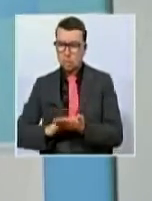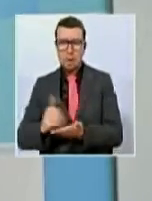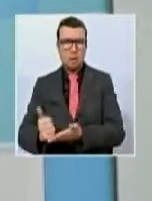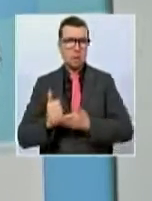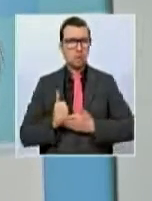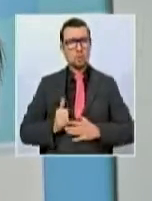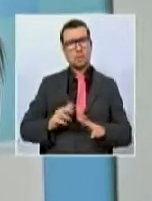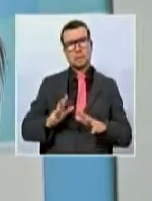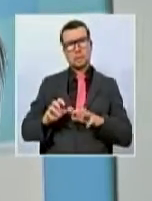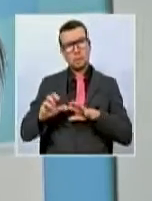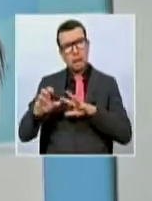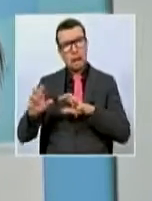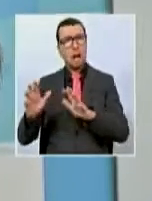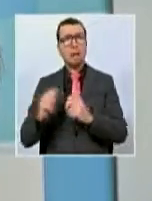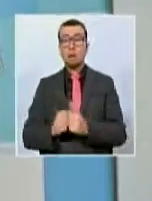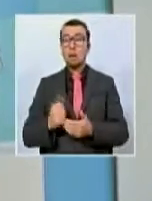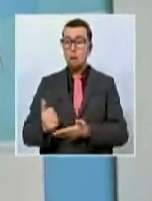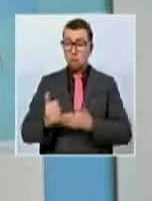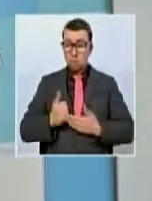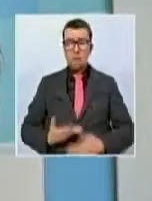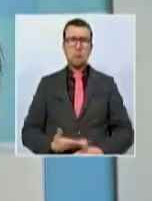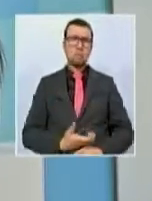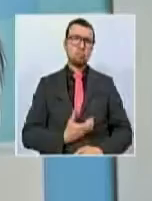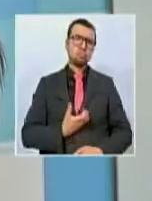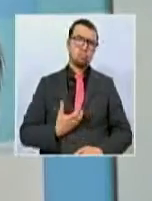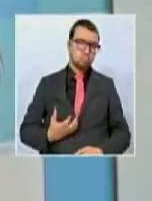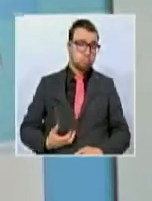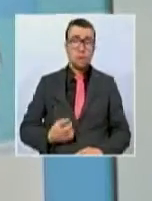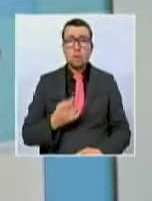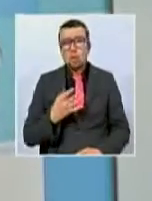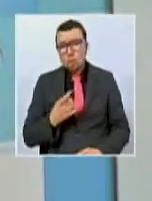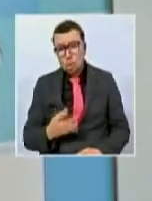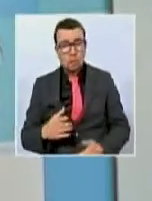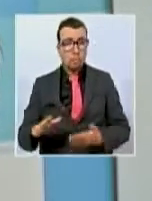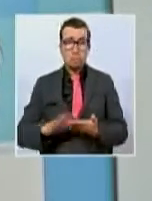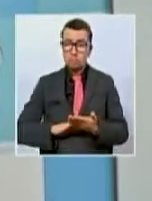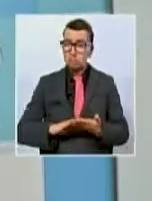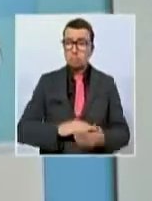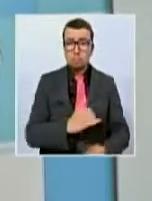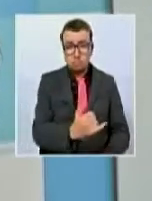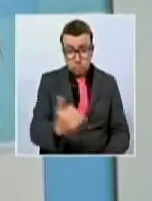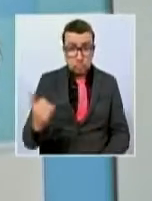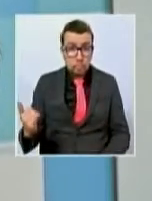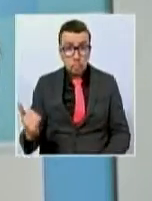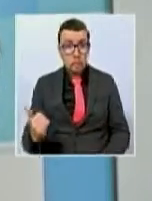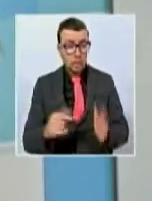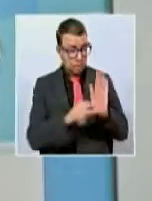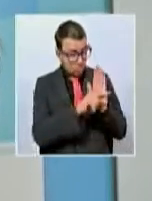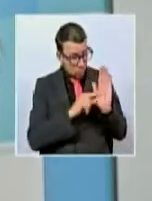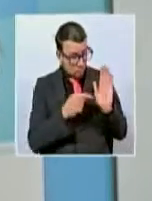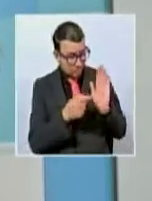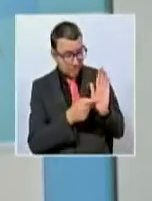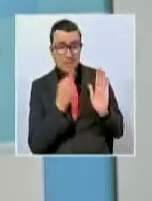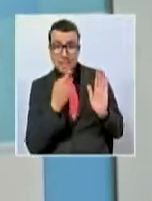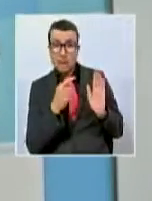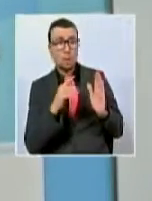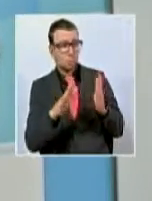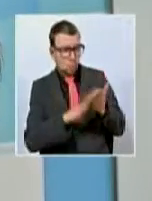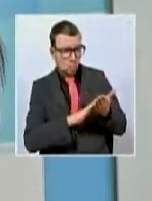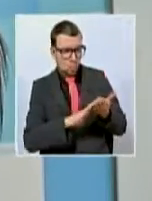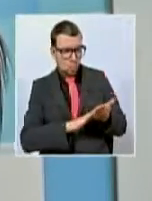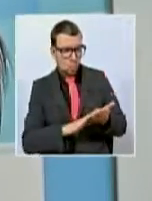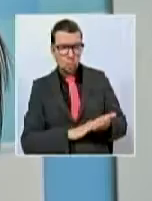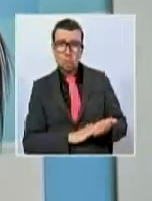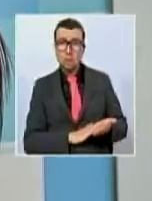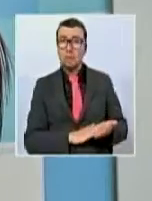cáncer, que le cura la gastritis, que le cura el dolor, en la etiqueta diciendo que cura esas patologías,